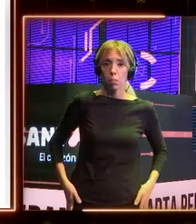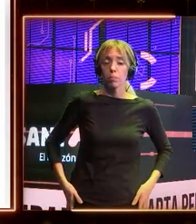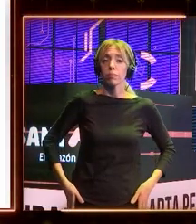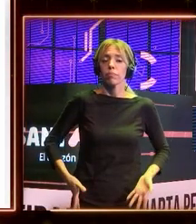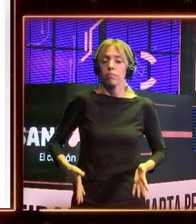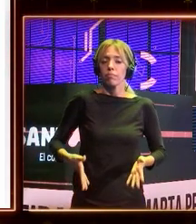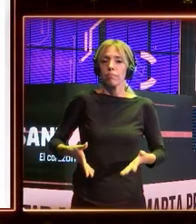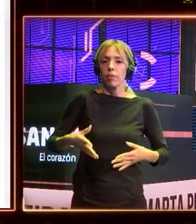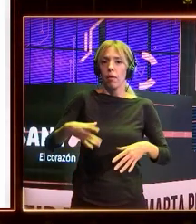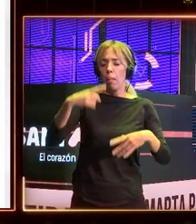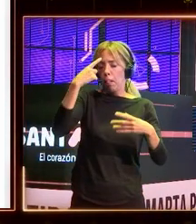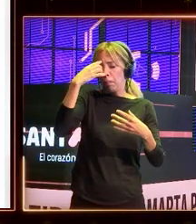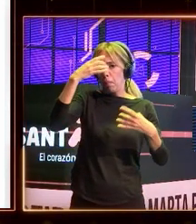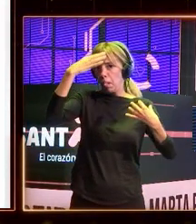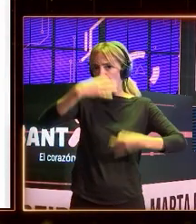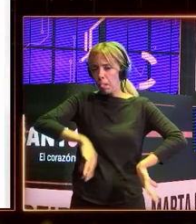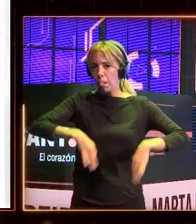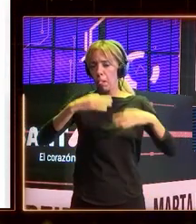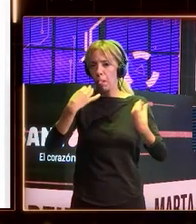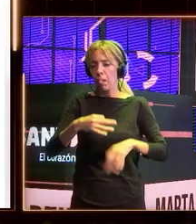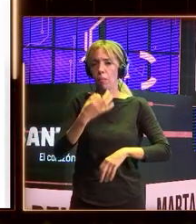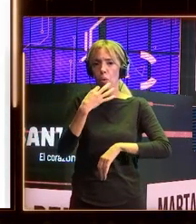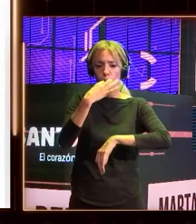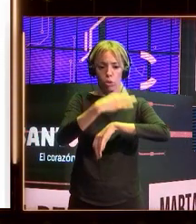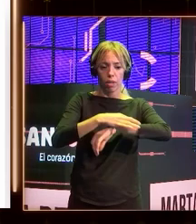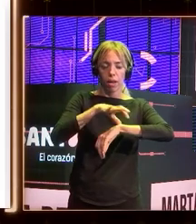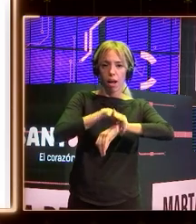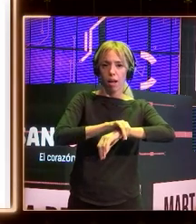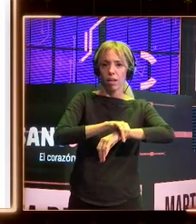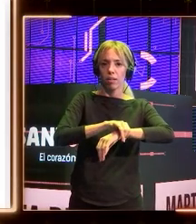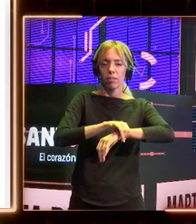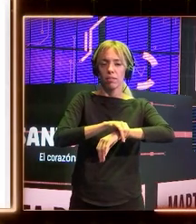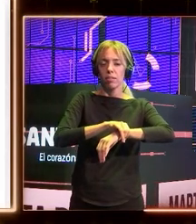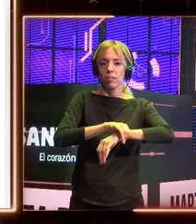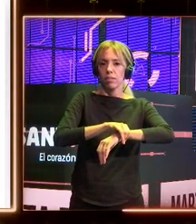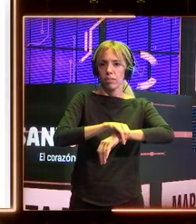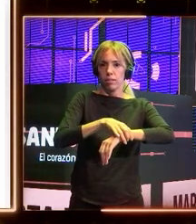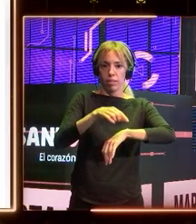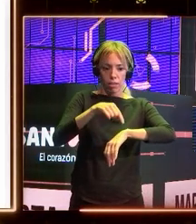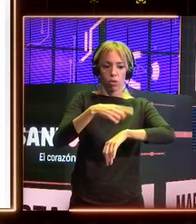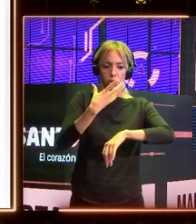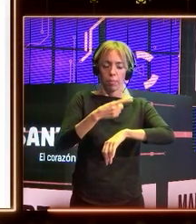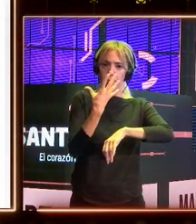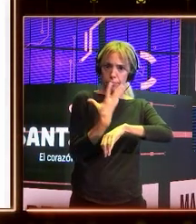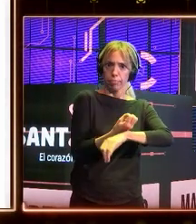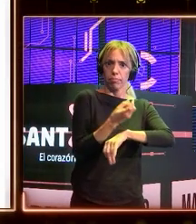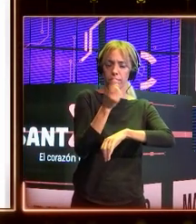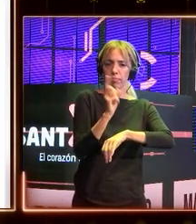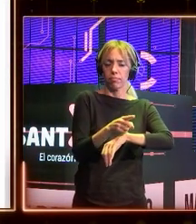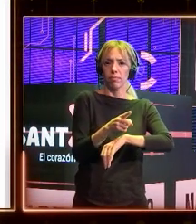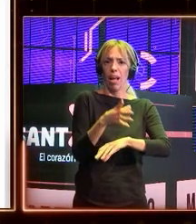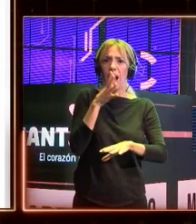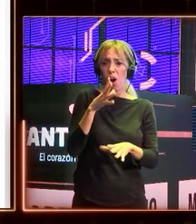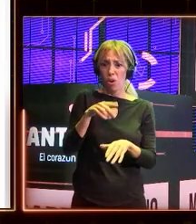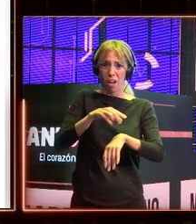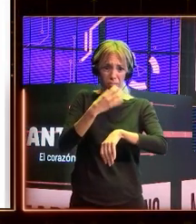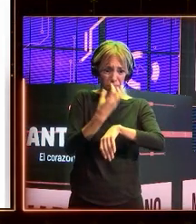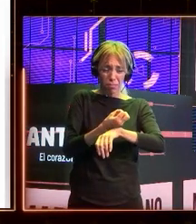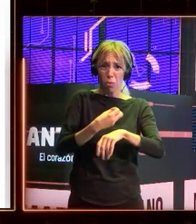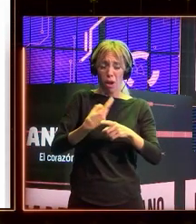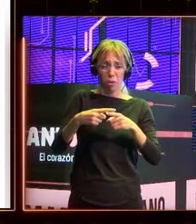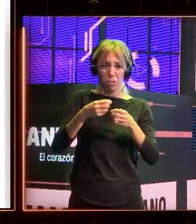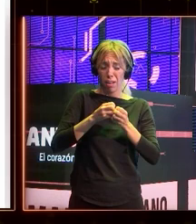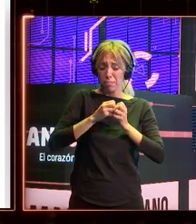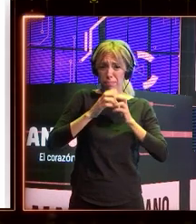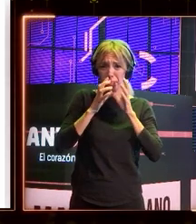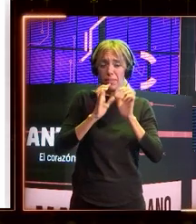prácticamente indistinguibles de la clase de pulseras que te ponen en el tobillo si has hecho algo realmente terrible. Todos esos datos acaban en un